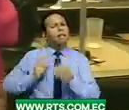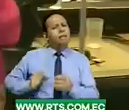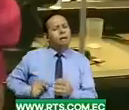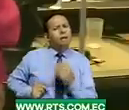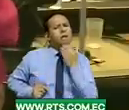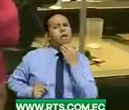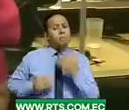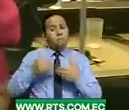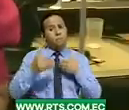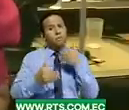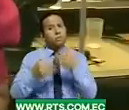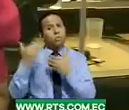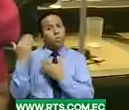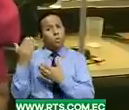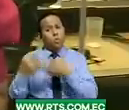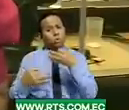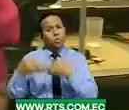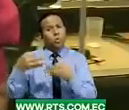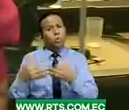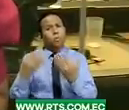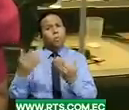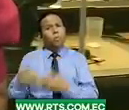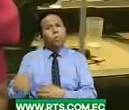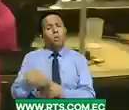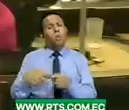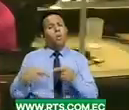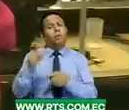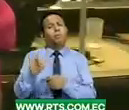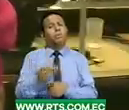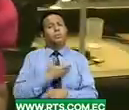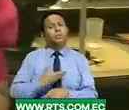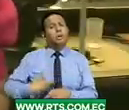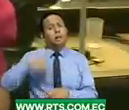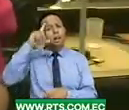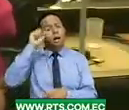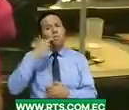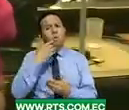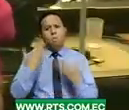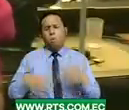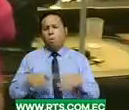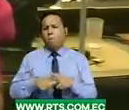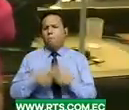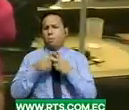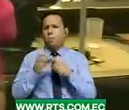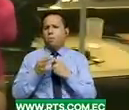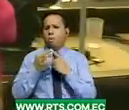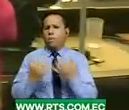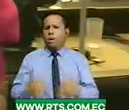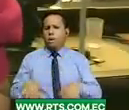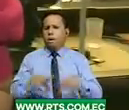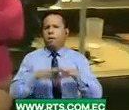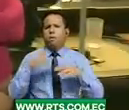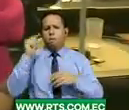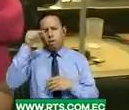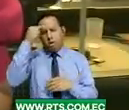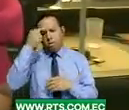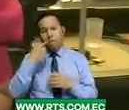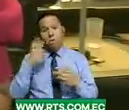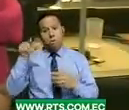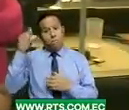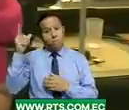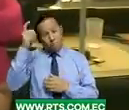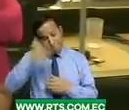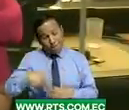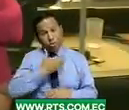es que el proceso de juicio político en contra del presidente Guillermo Lasso, y con él uno de los momentos más cruciales para el gobierno. El jefe de Estado llegó hasta la